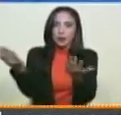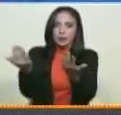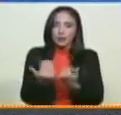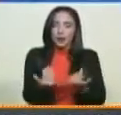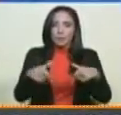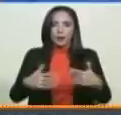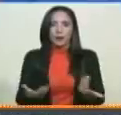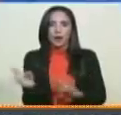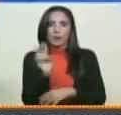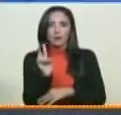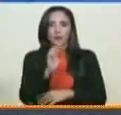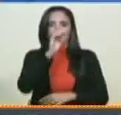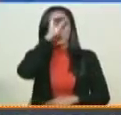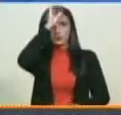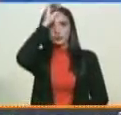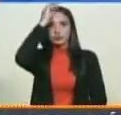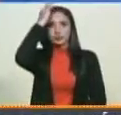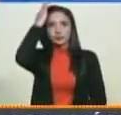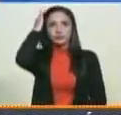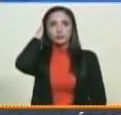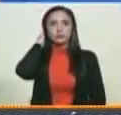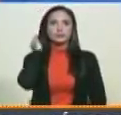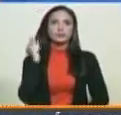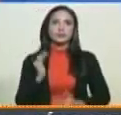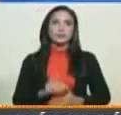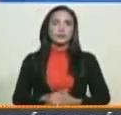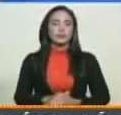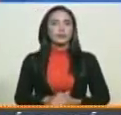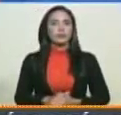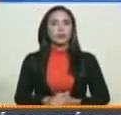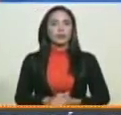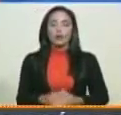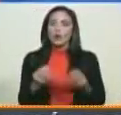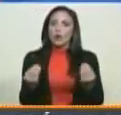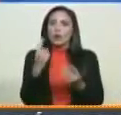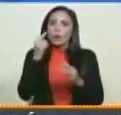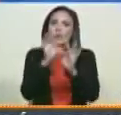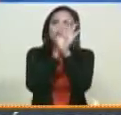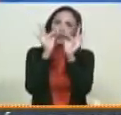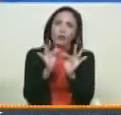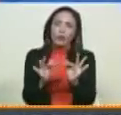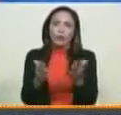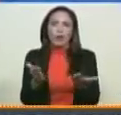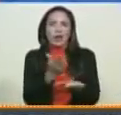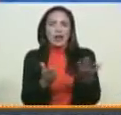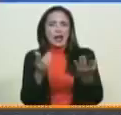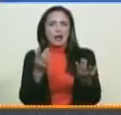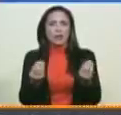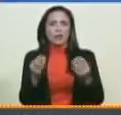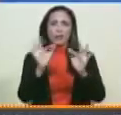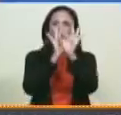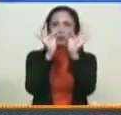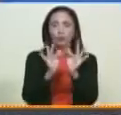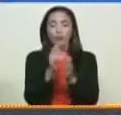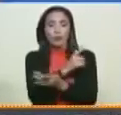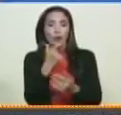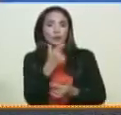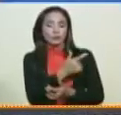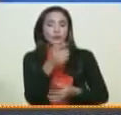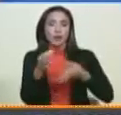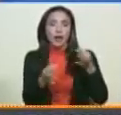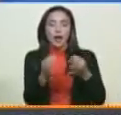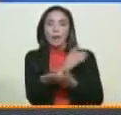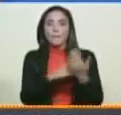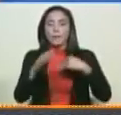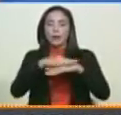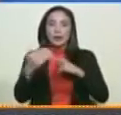Entonces vemos cómo este artificio diseñado en el Pentágono para justificar la intervención